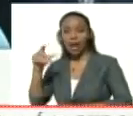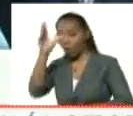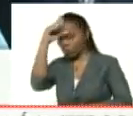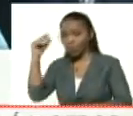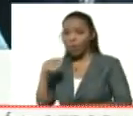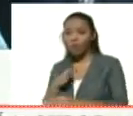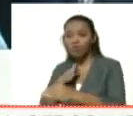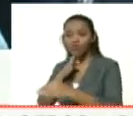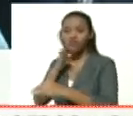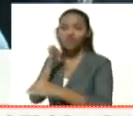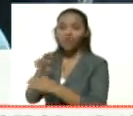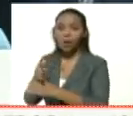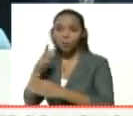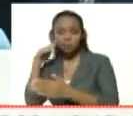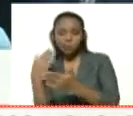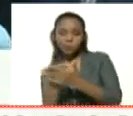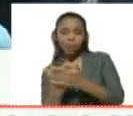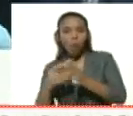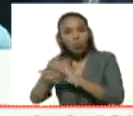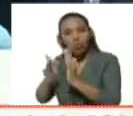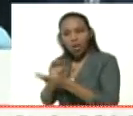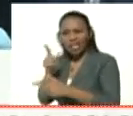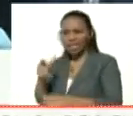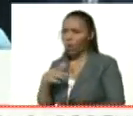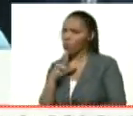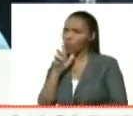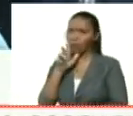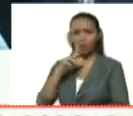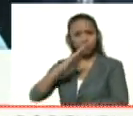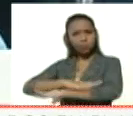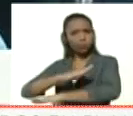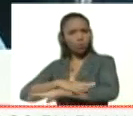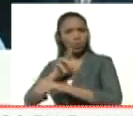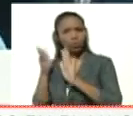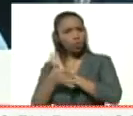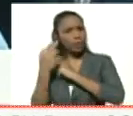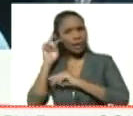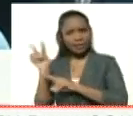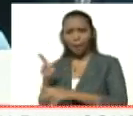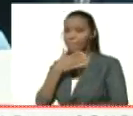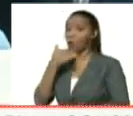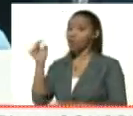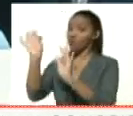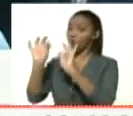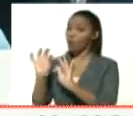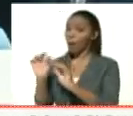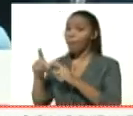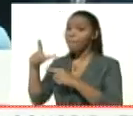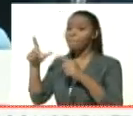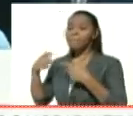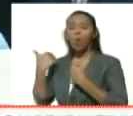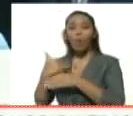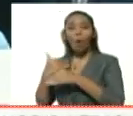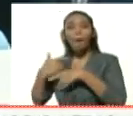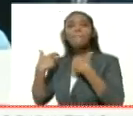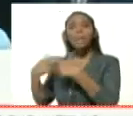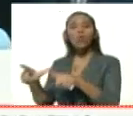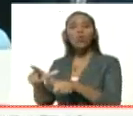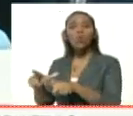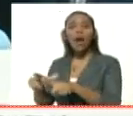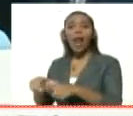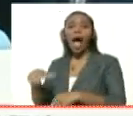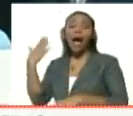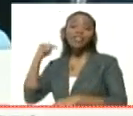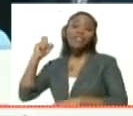órgano judicial para presentar al mundo esta bochornosa actuación, al mejor estilo de películas del lejano oeste, violatoria